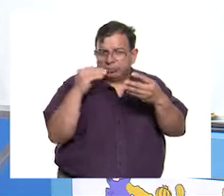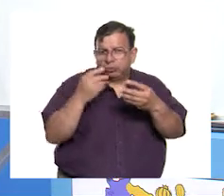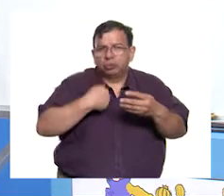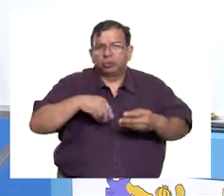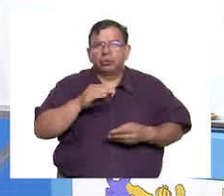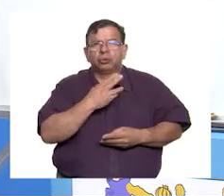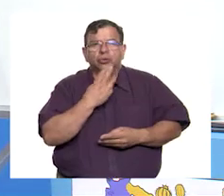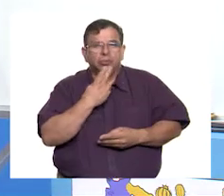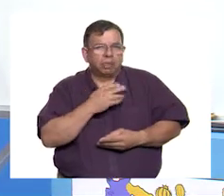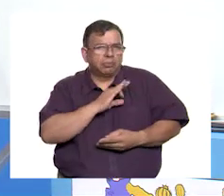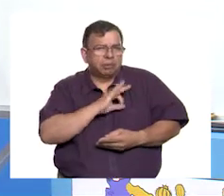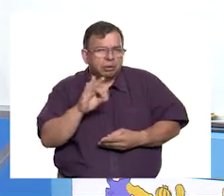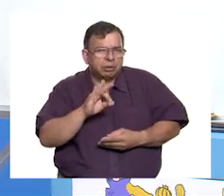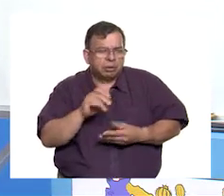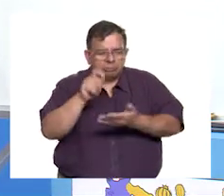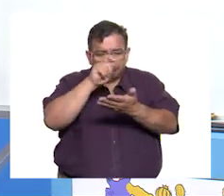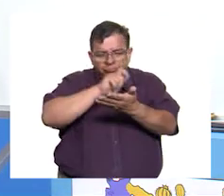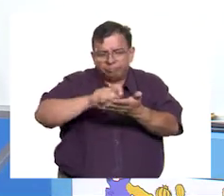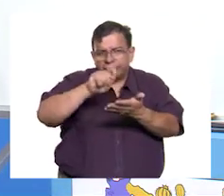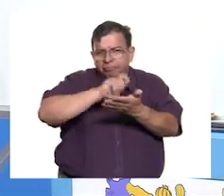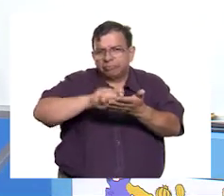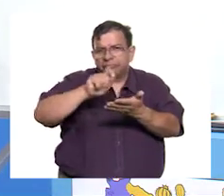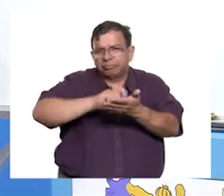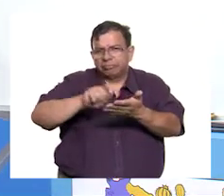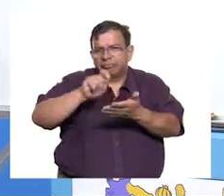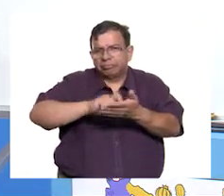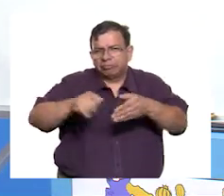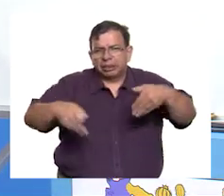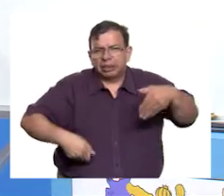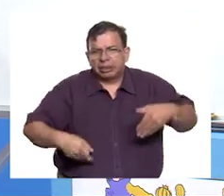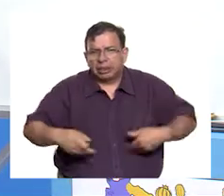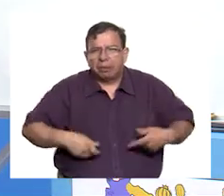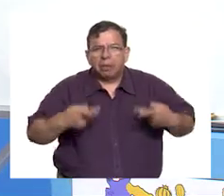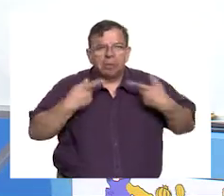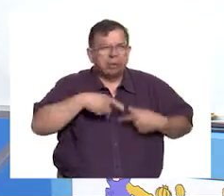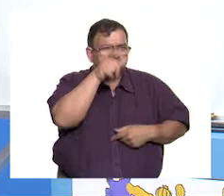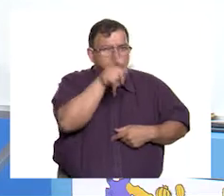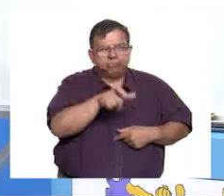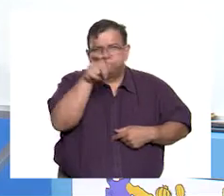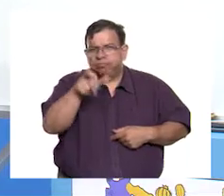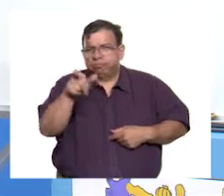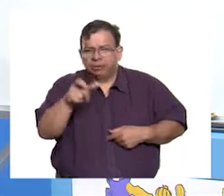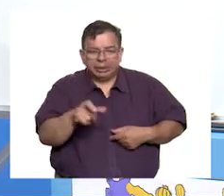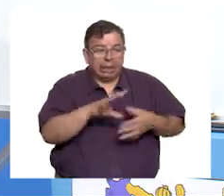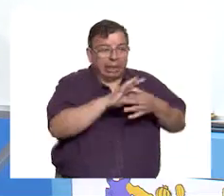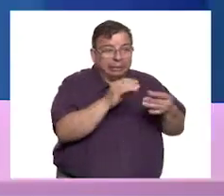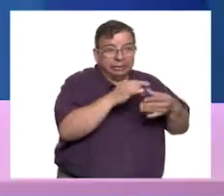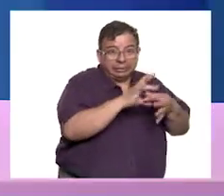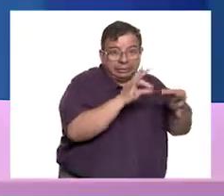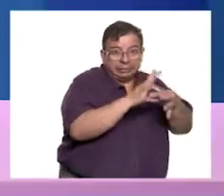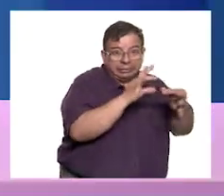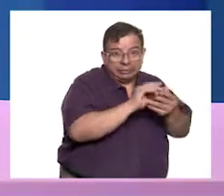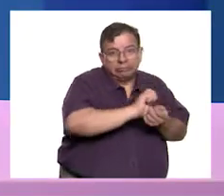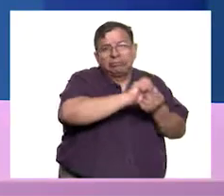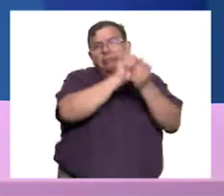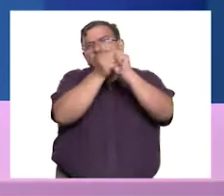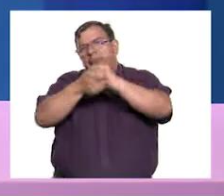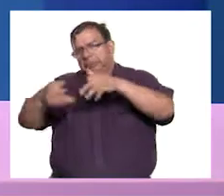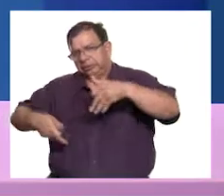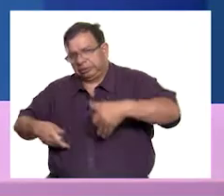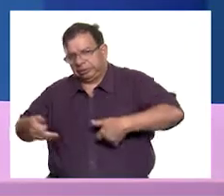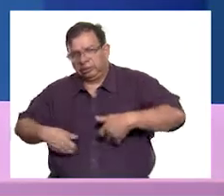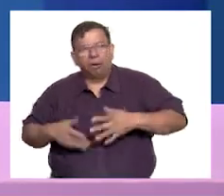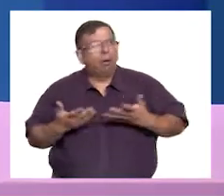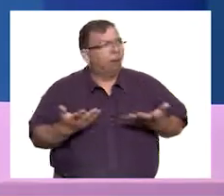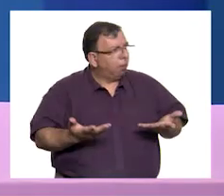utilizar para escribir una obra de teatro con personajes de textos narrativos. Uy, profe, ya estoy muy